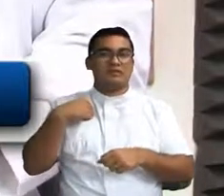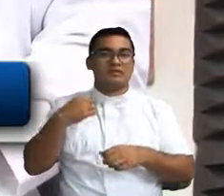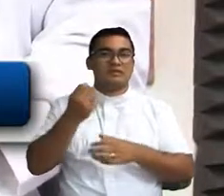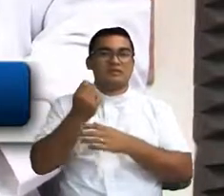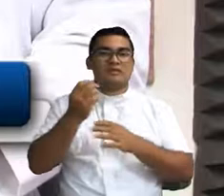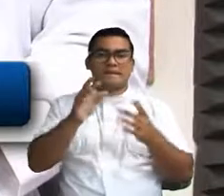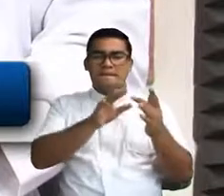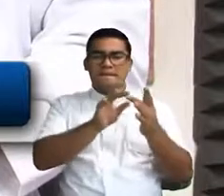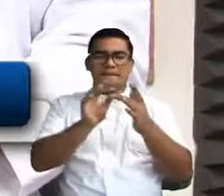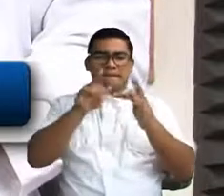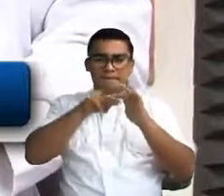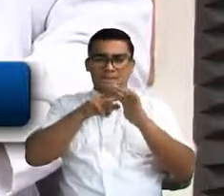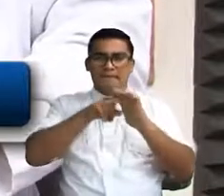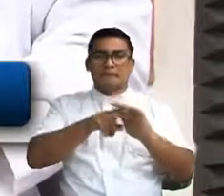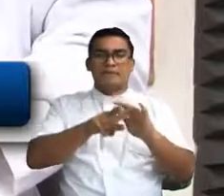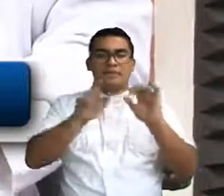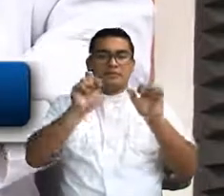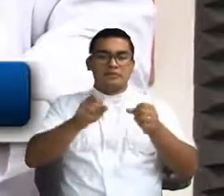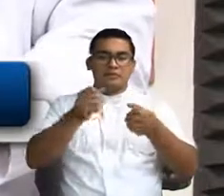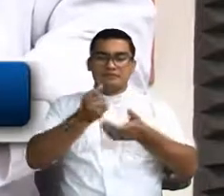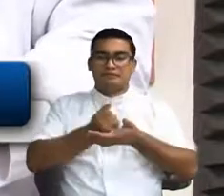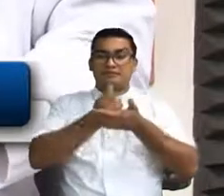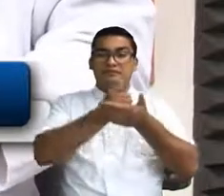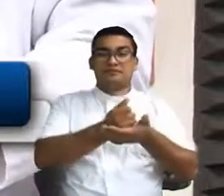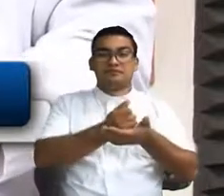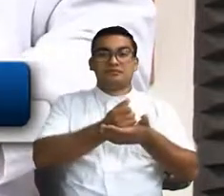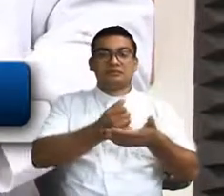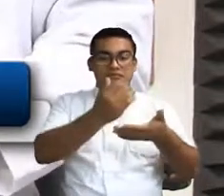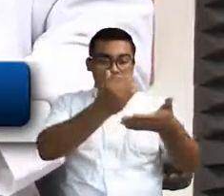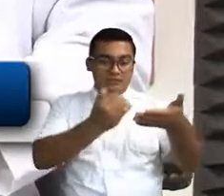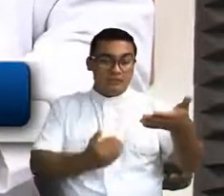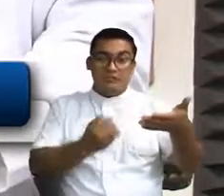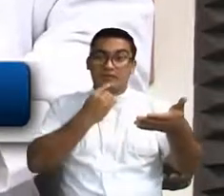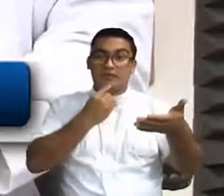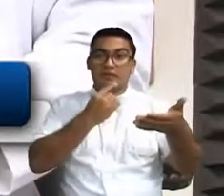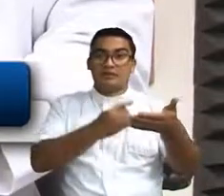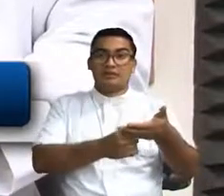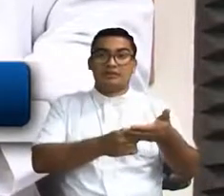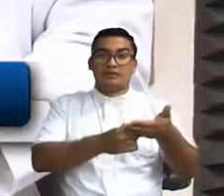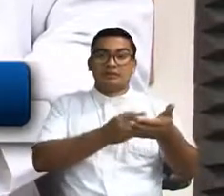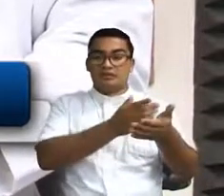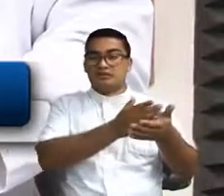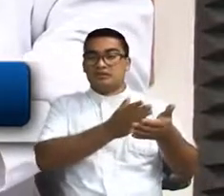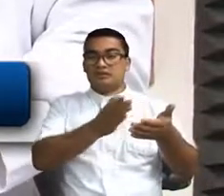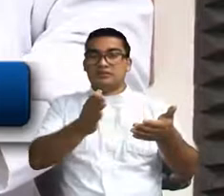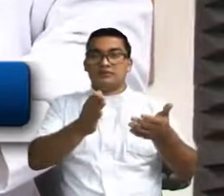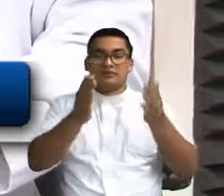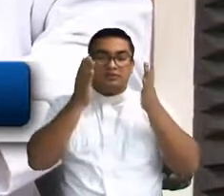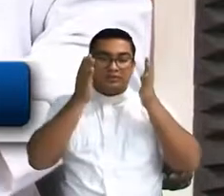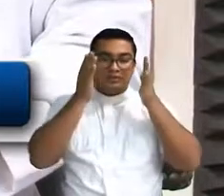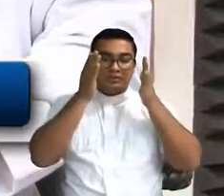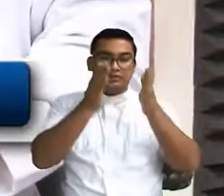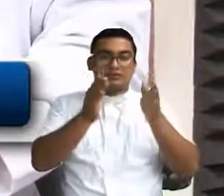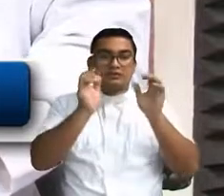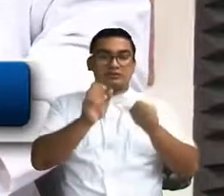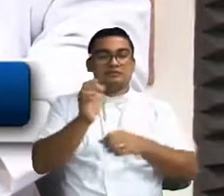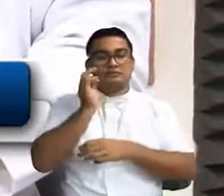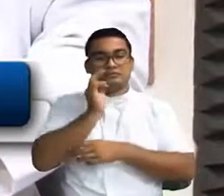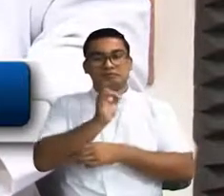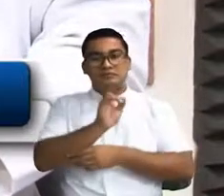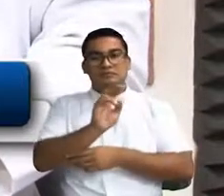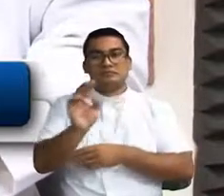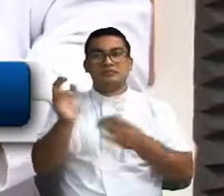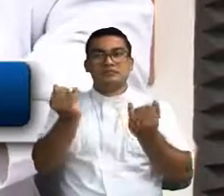terapeuta especializado, brindamos un historial clínico completo, extenso, en el cual ahí es donde vamos a ir observando y vamos